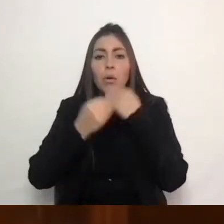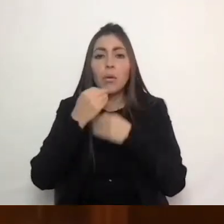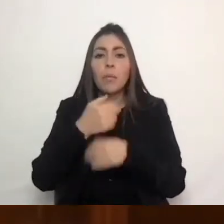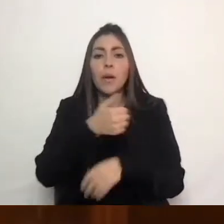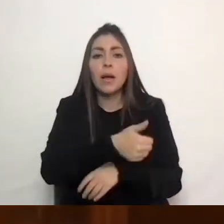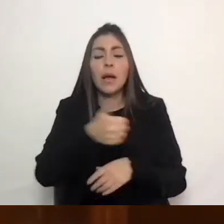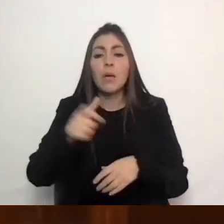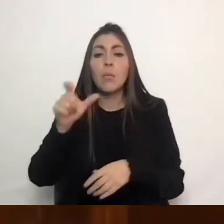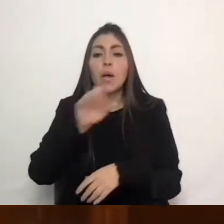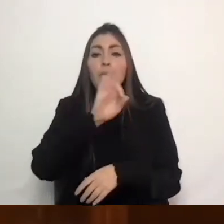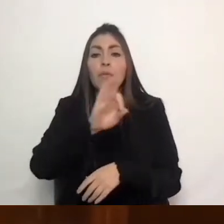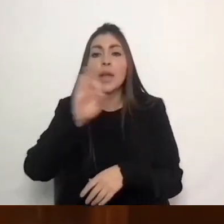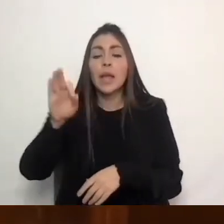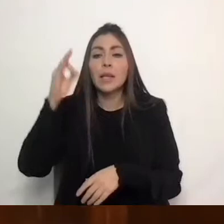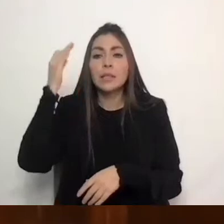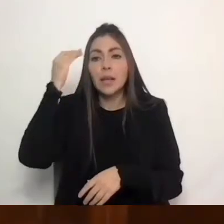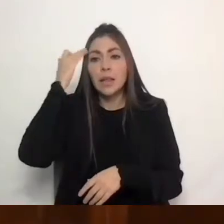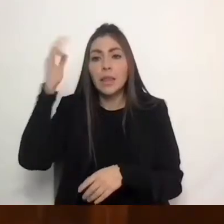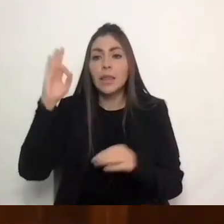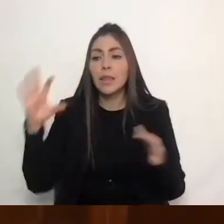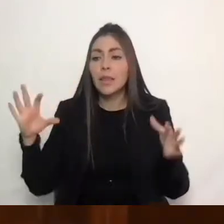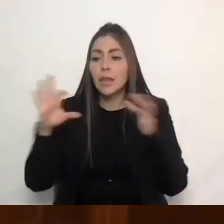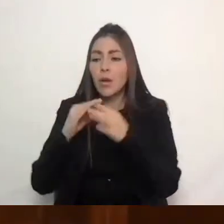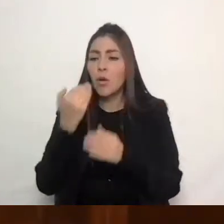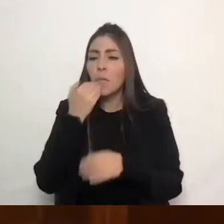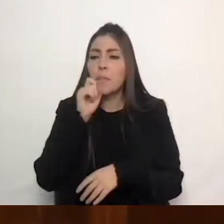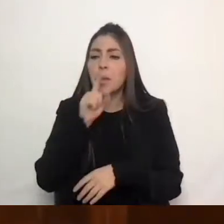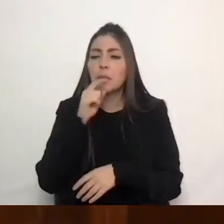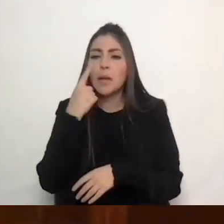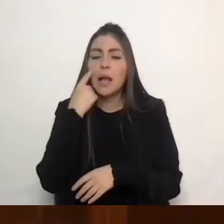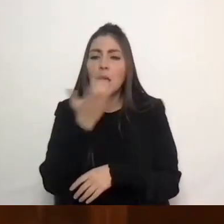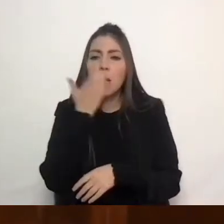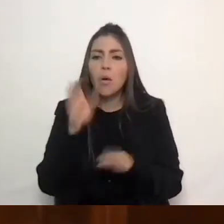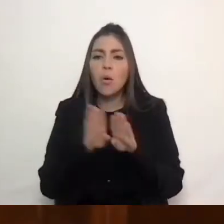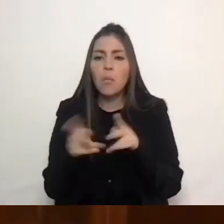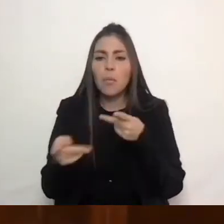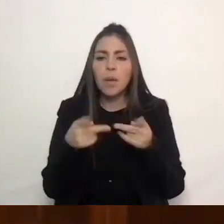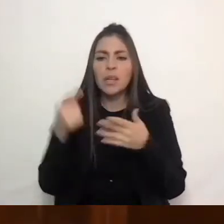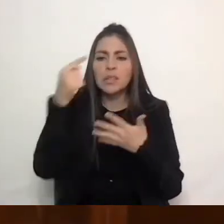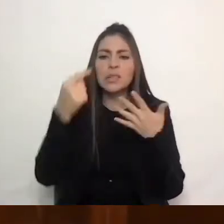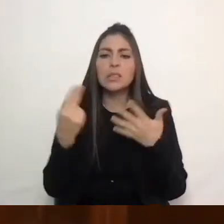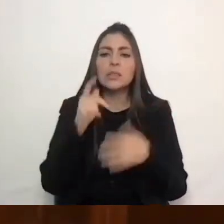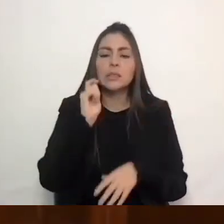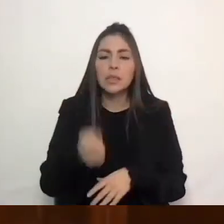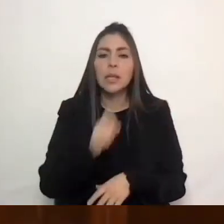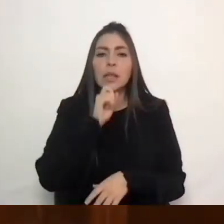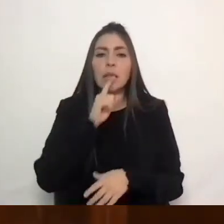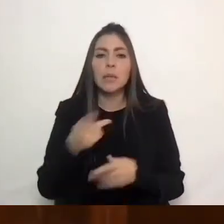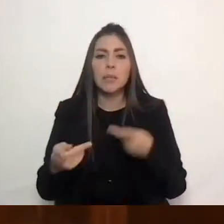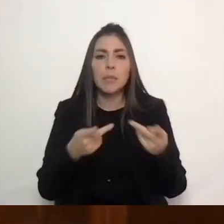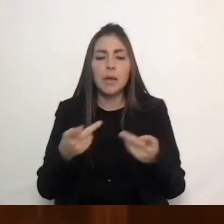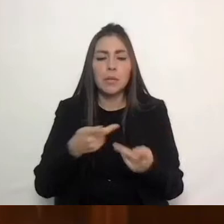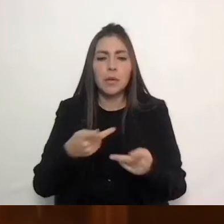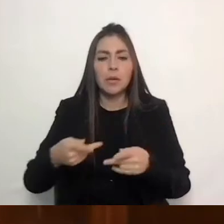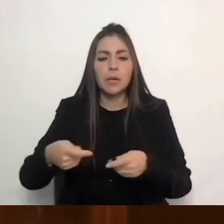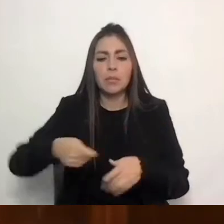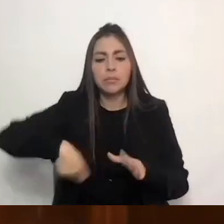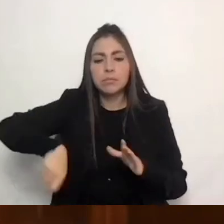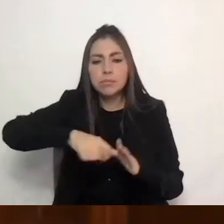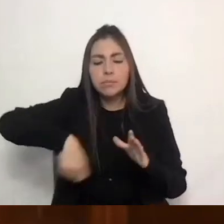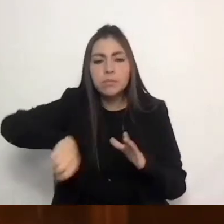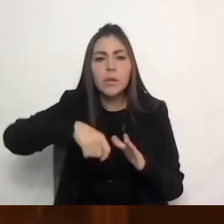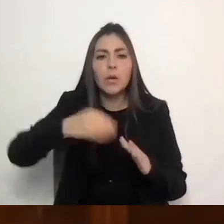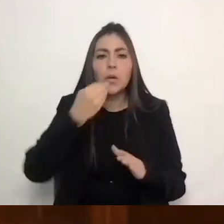de temporada y guisados tradicionales, cómo elaborar los alimentos, conservándolos, cómo derivar